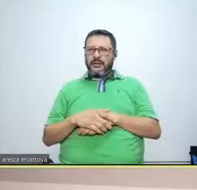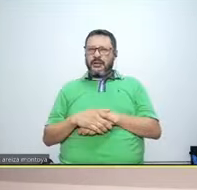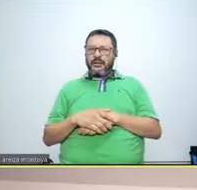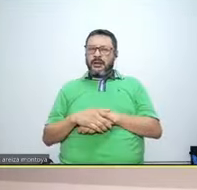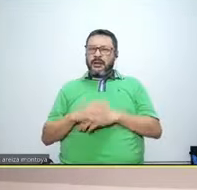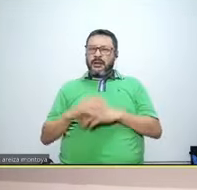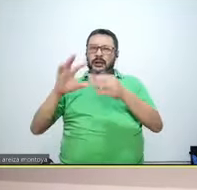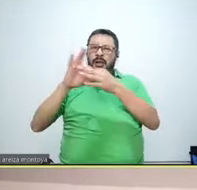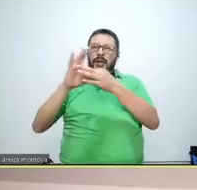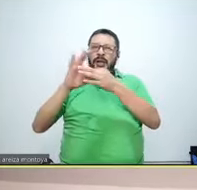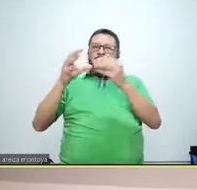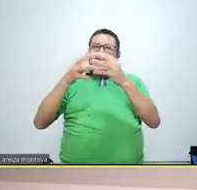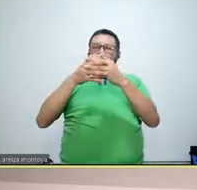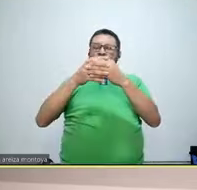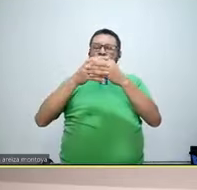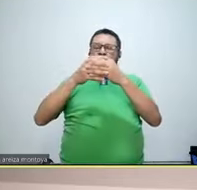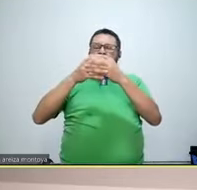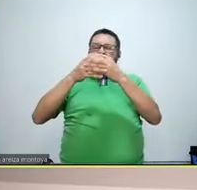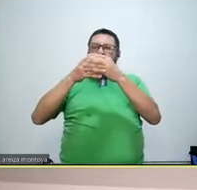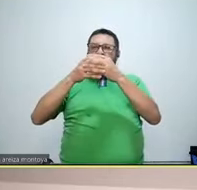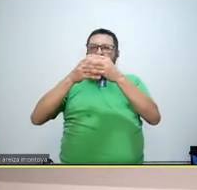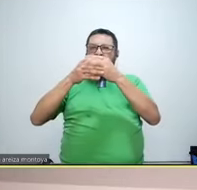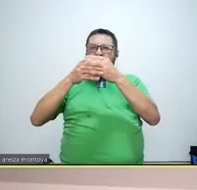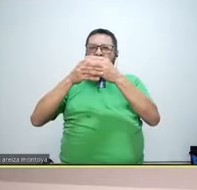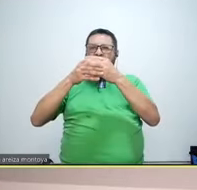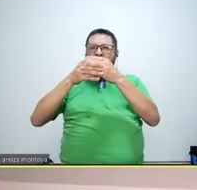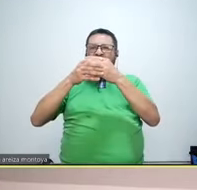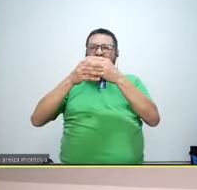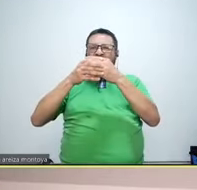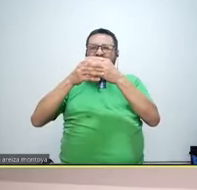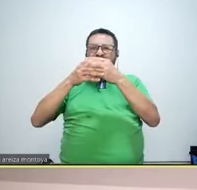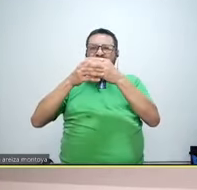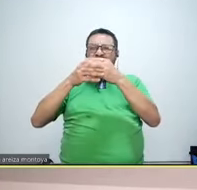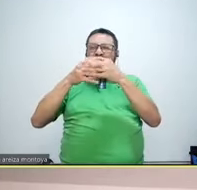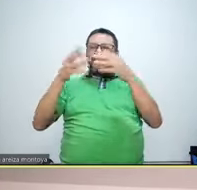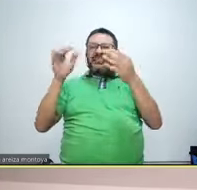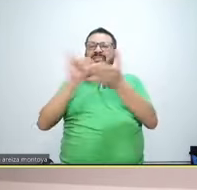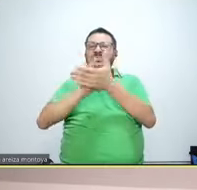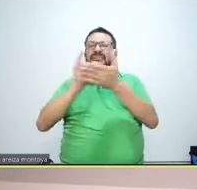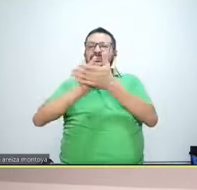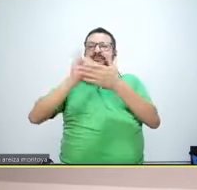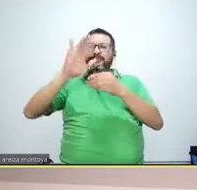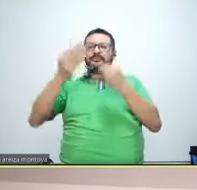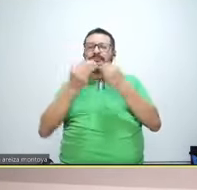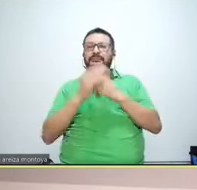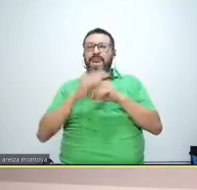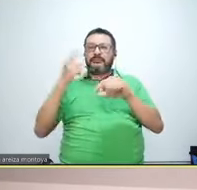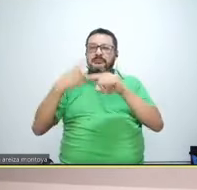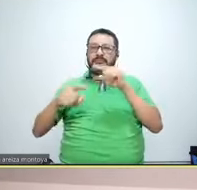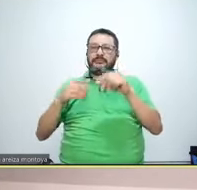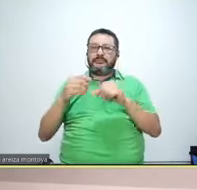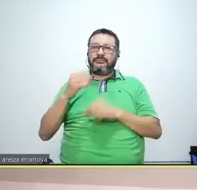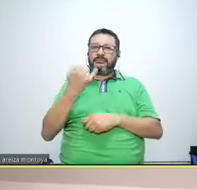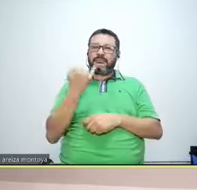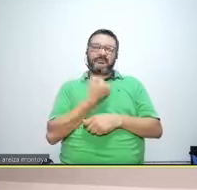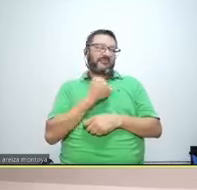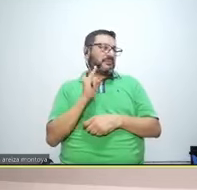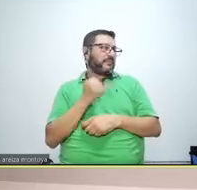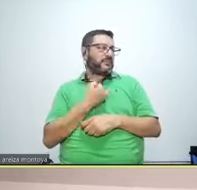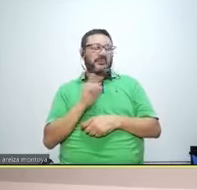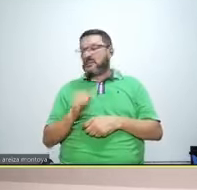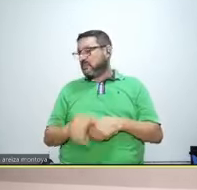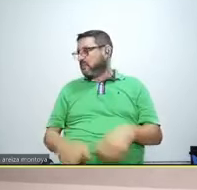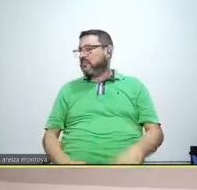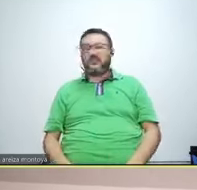que teníamos. Entonces, de por sí, eran muy individuales, o sea, una, cada una por su